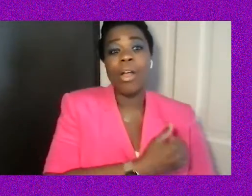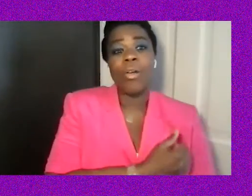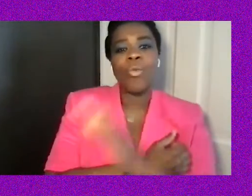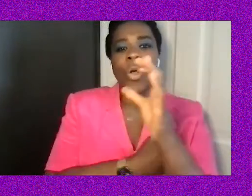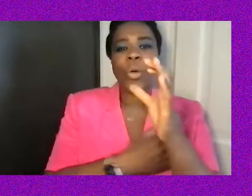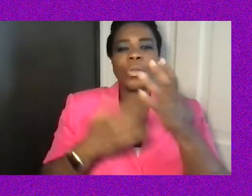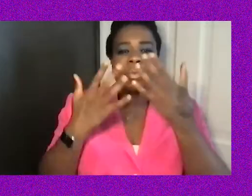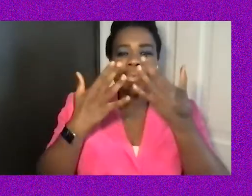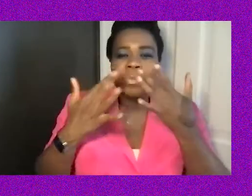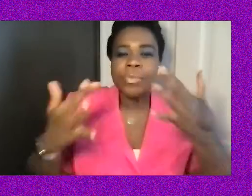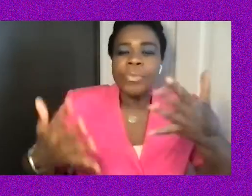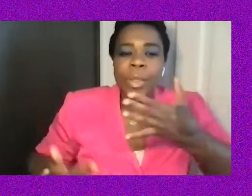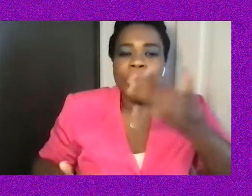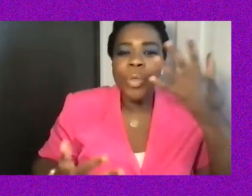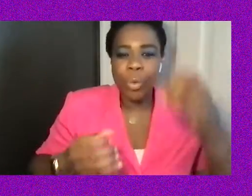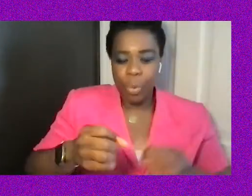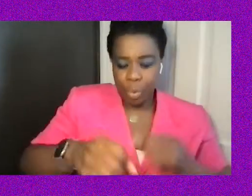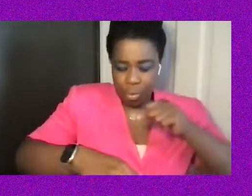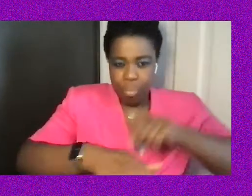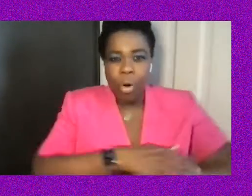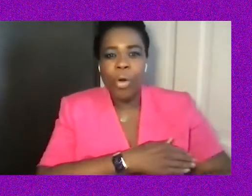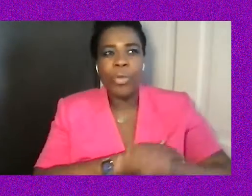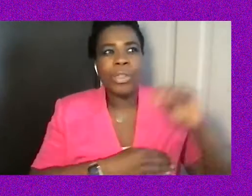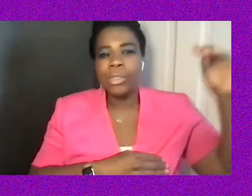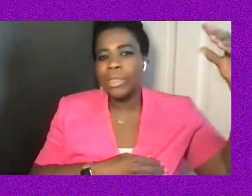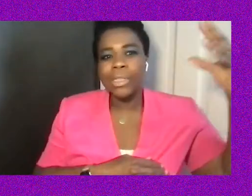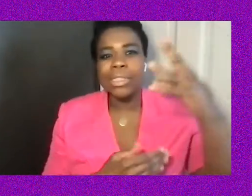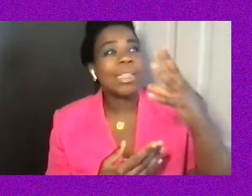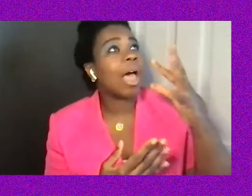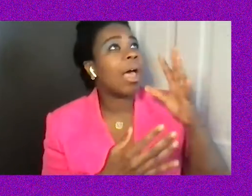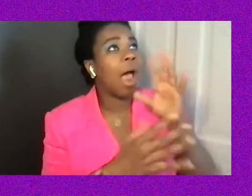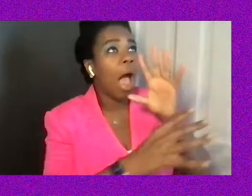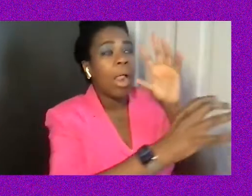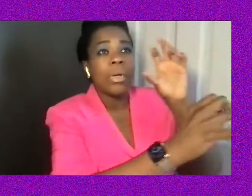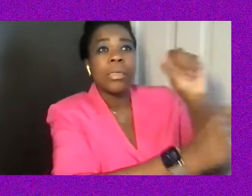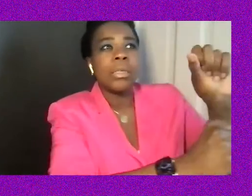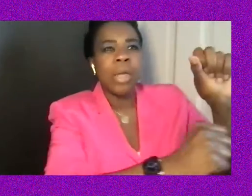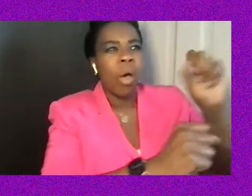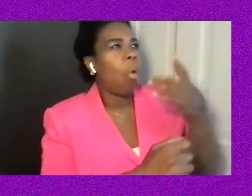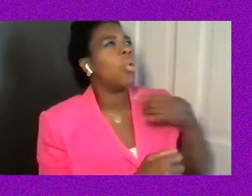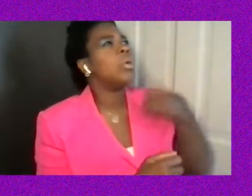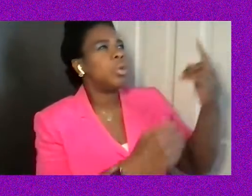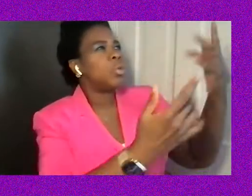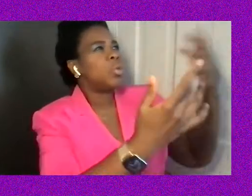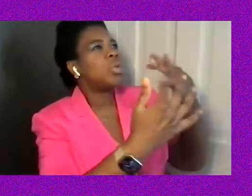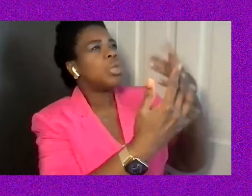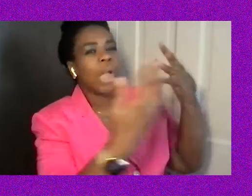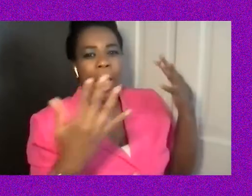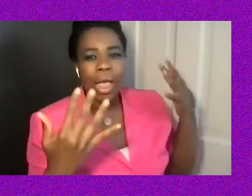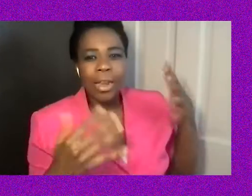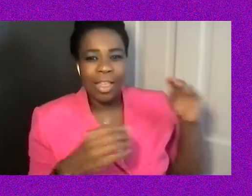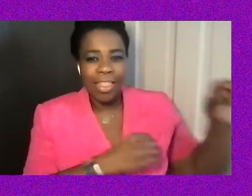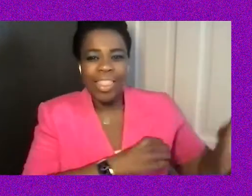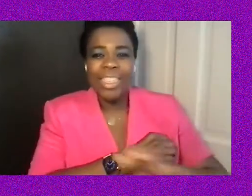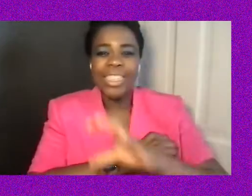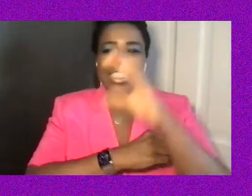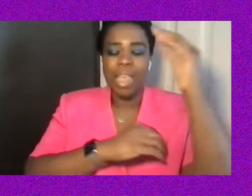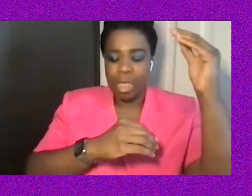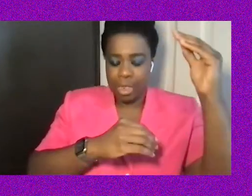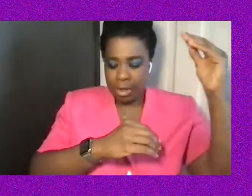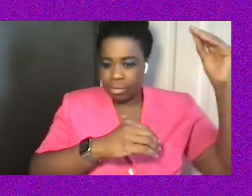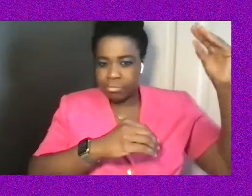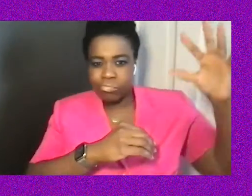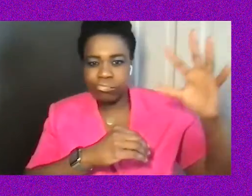levantamos con fragancia para darle brillantez al mundo, para saber por qué